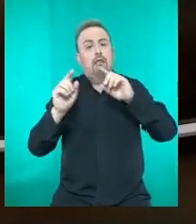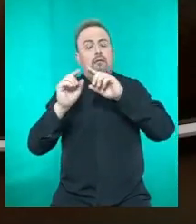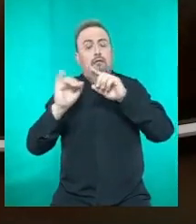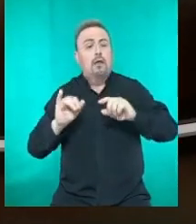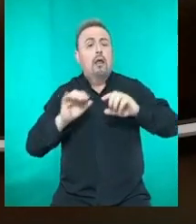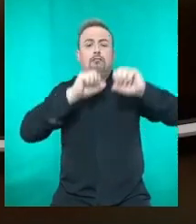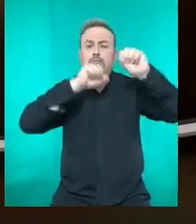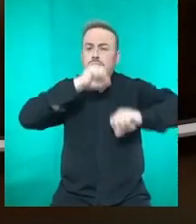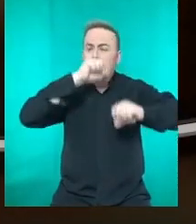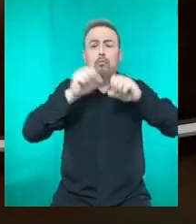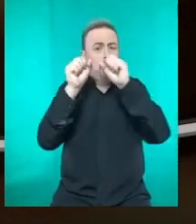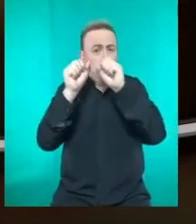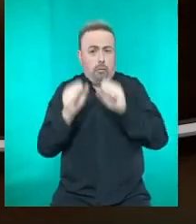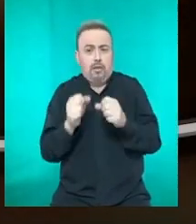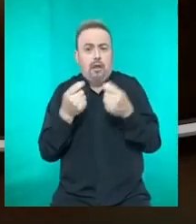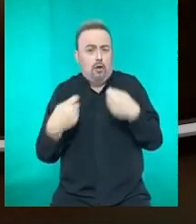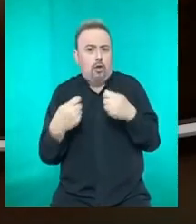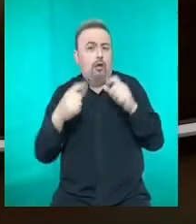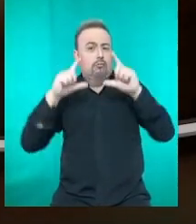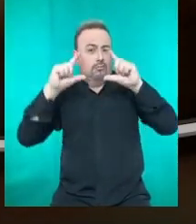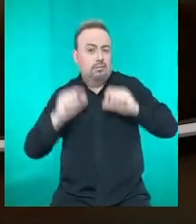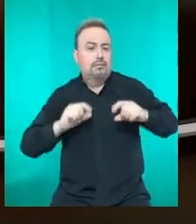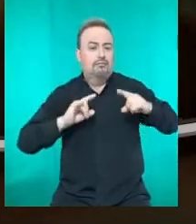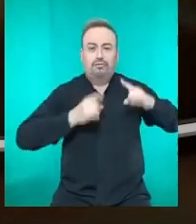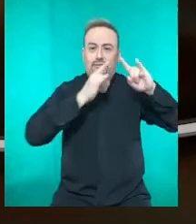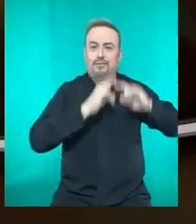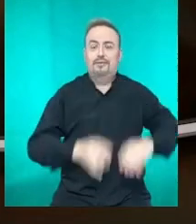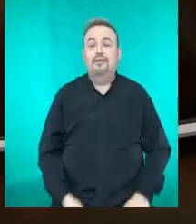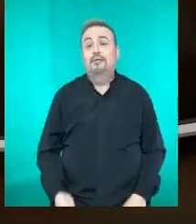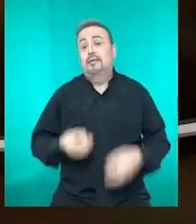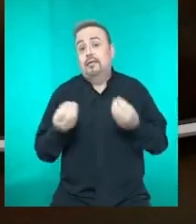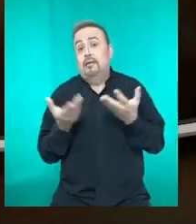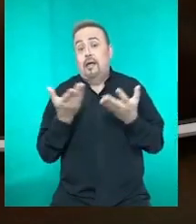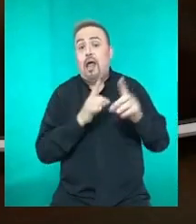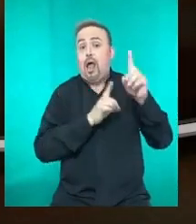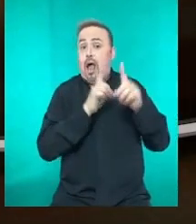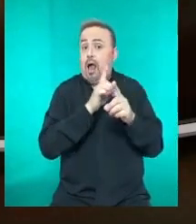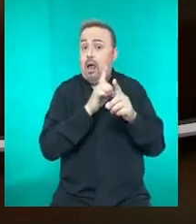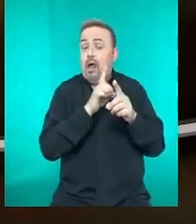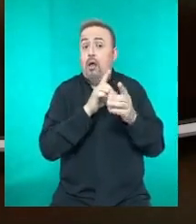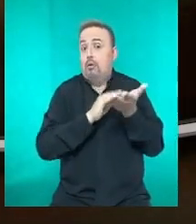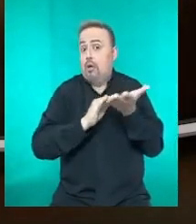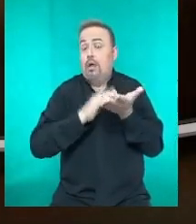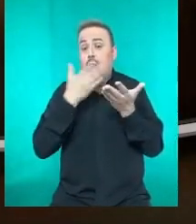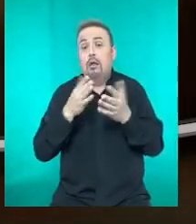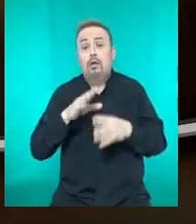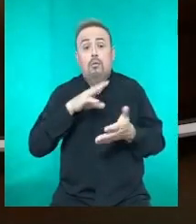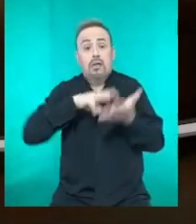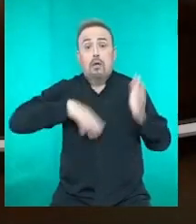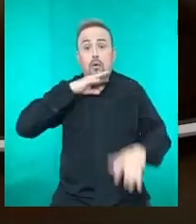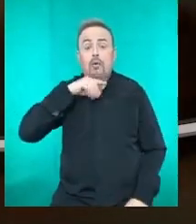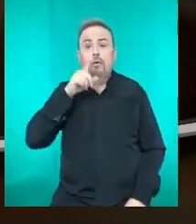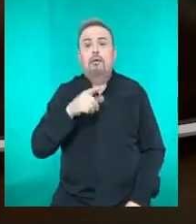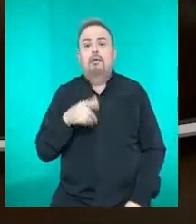se puede disminuir el costo asociado a la edificación. Y por supuesto, en algunos casos, la reutilización de los materiales termina siendo aún